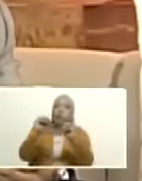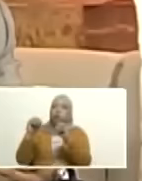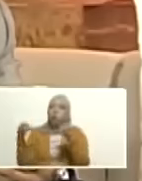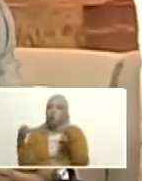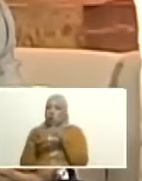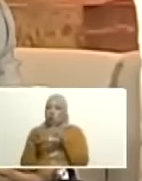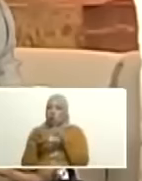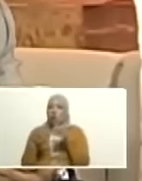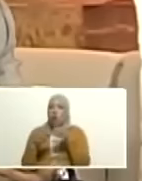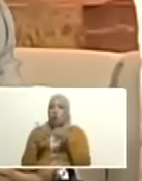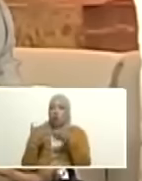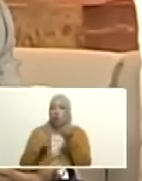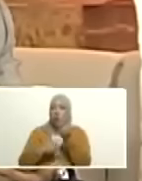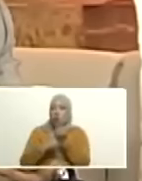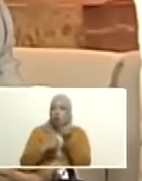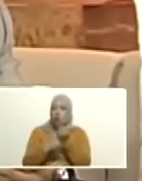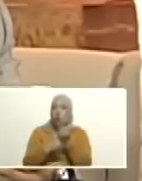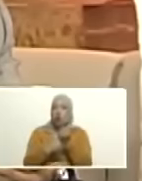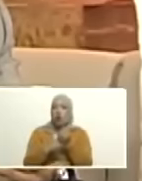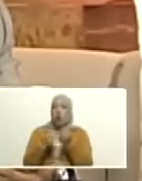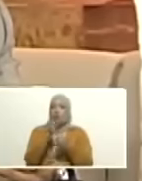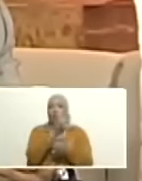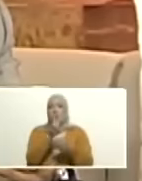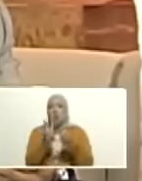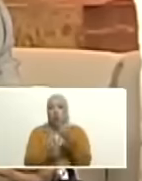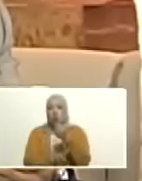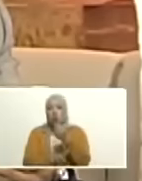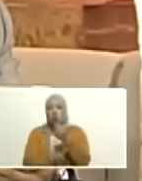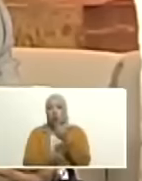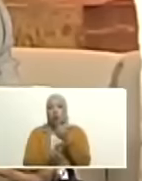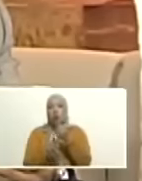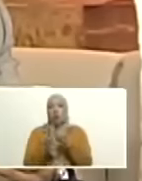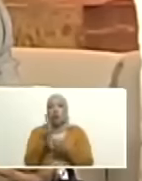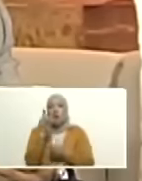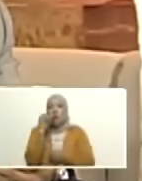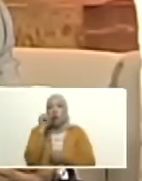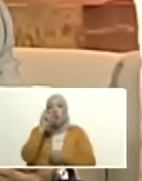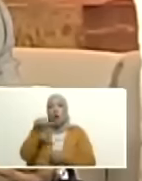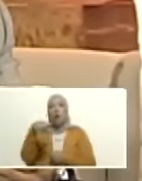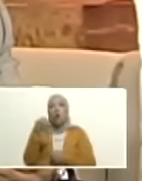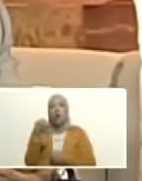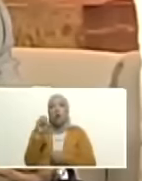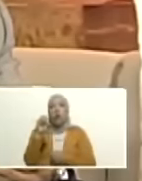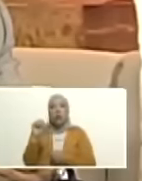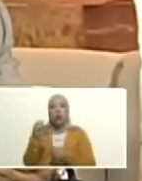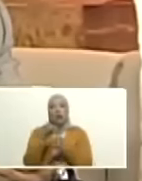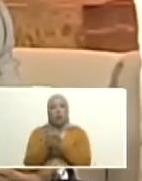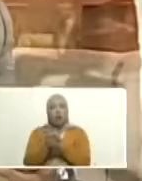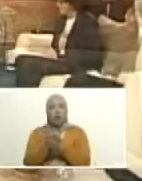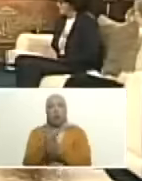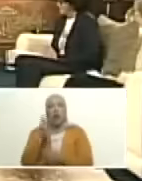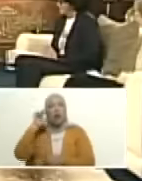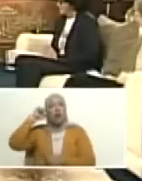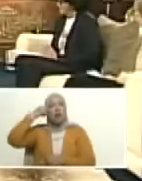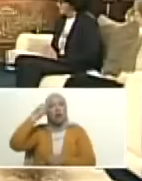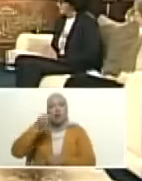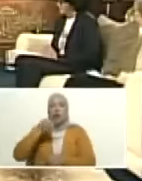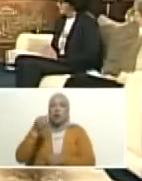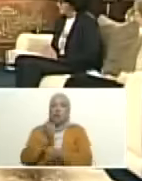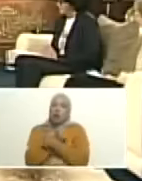compatriotas, al vicepresidente ejecutivo, el gran José Vicente Rangel, siempre recordado, siempre